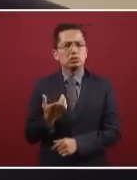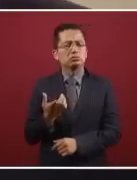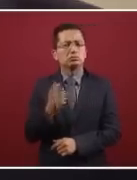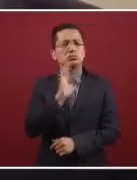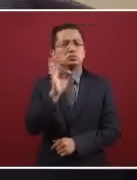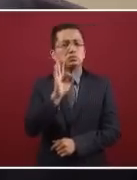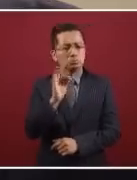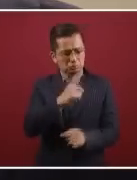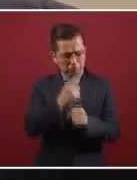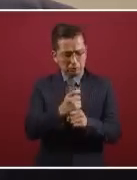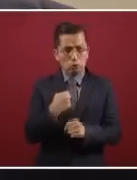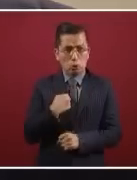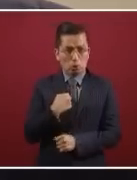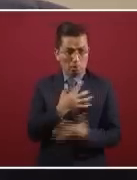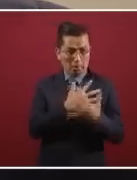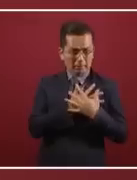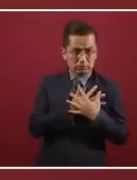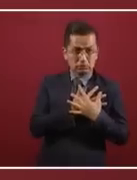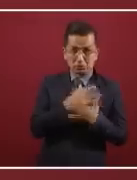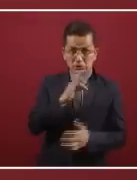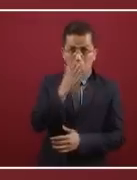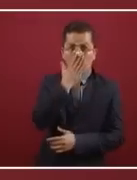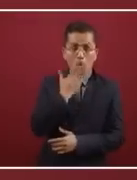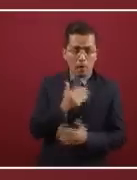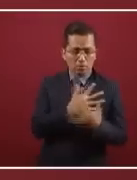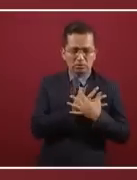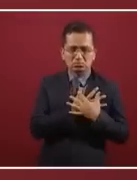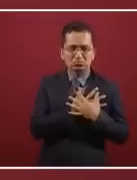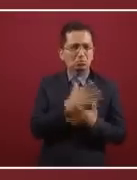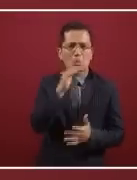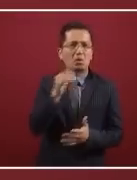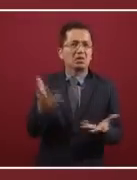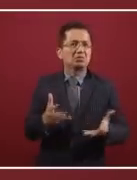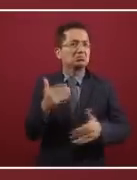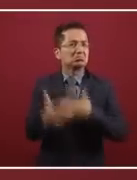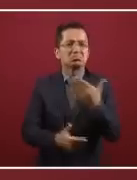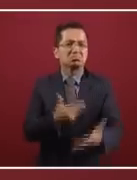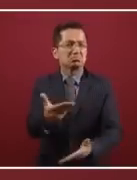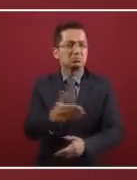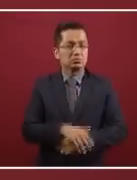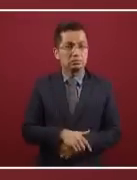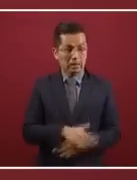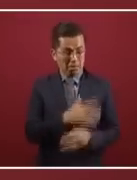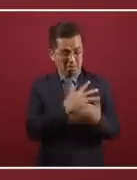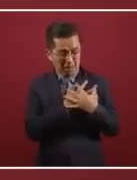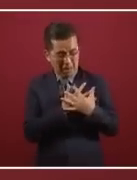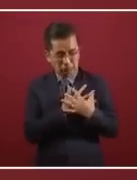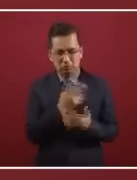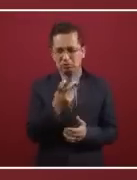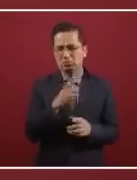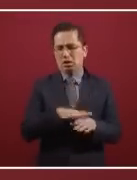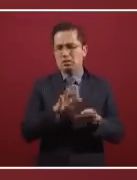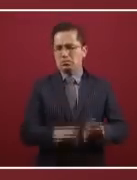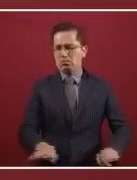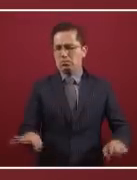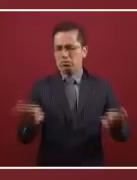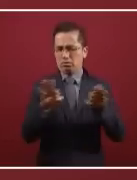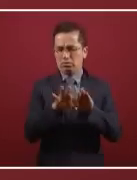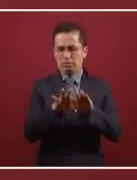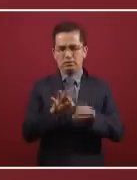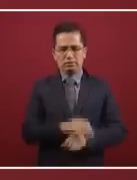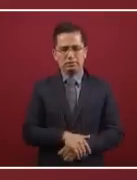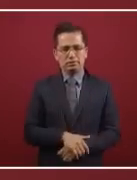sin pasión. Es muy importante la pasión,